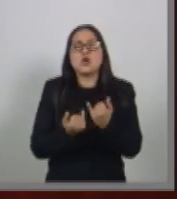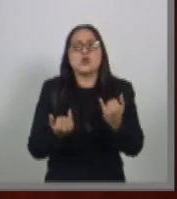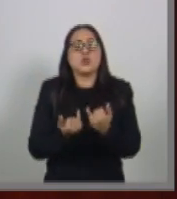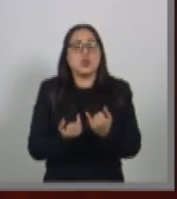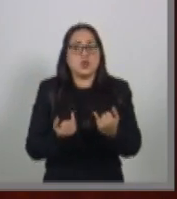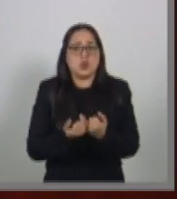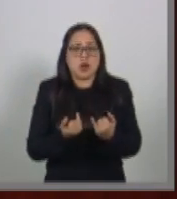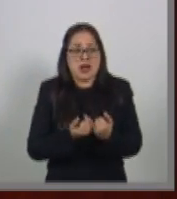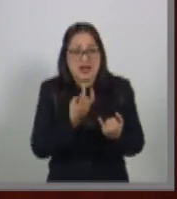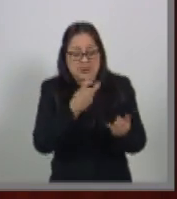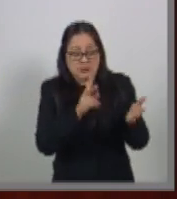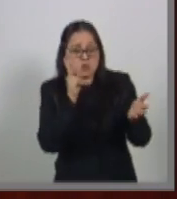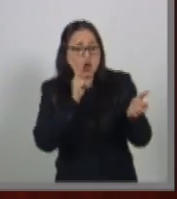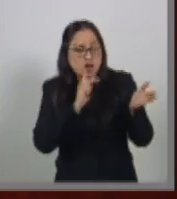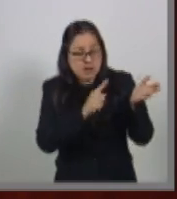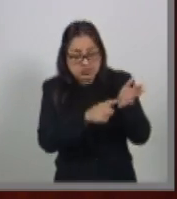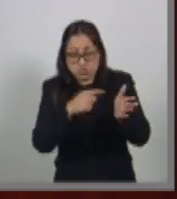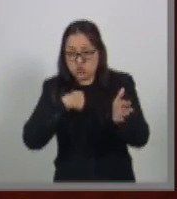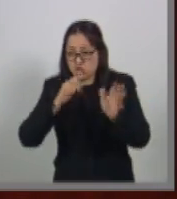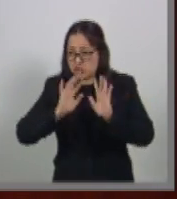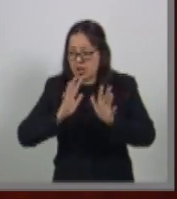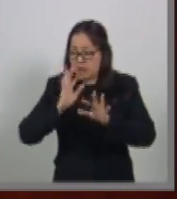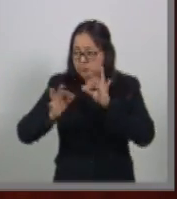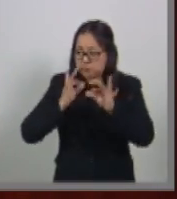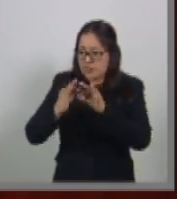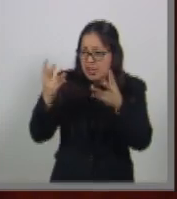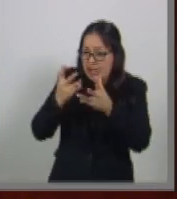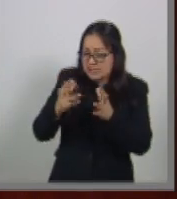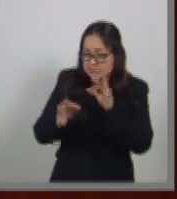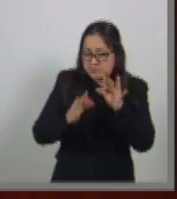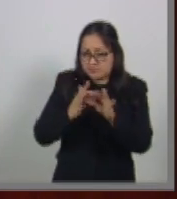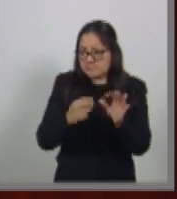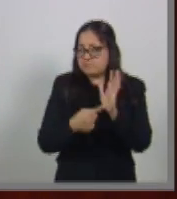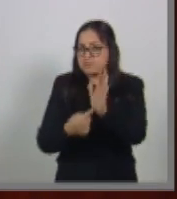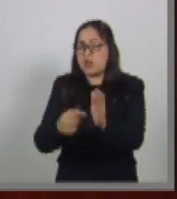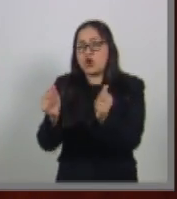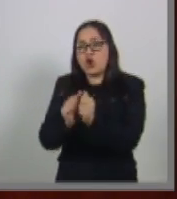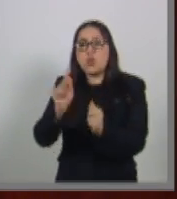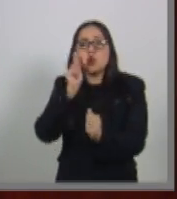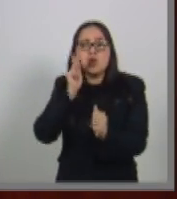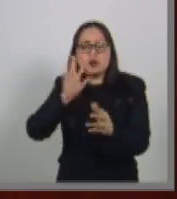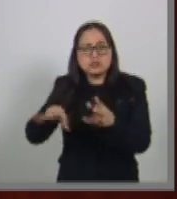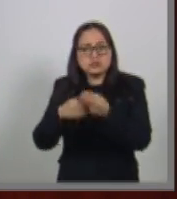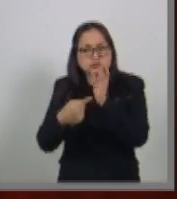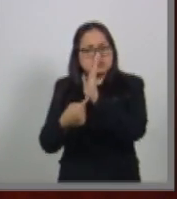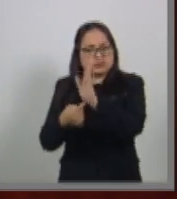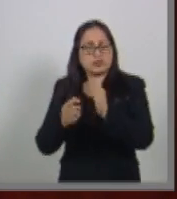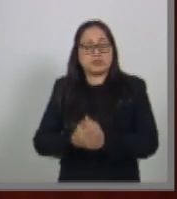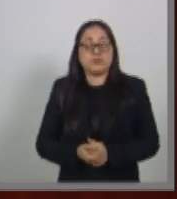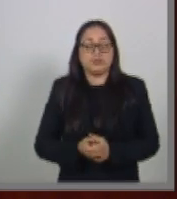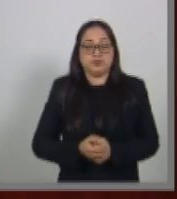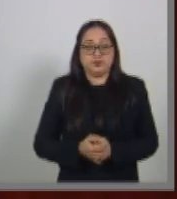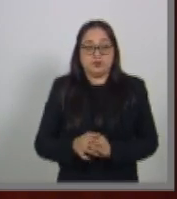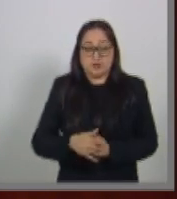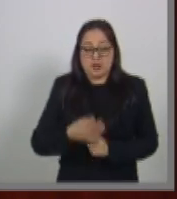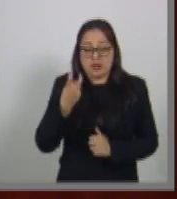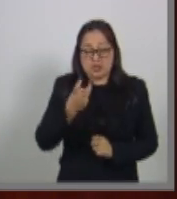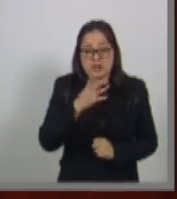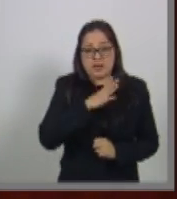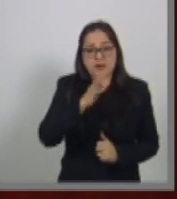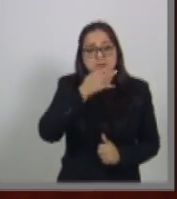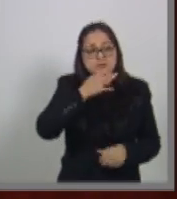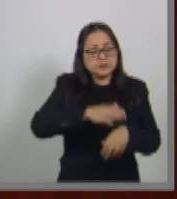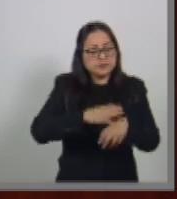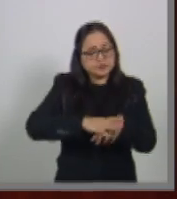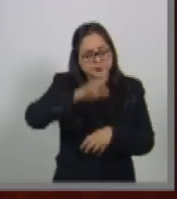acrediten dichos actos. La modificación reconoce que por la misma naturaleza existen